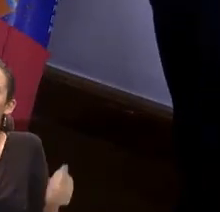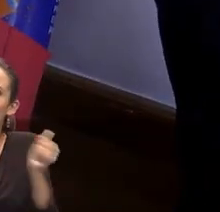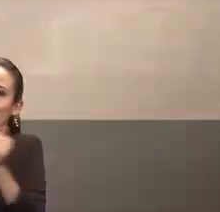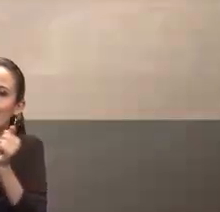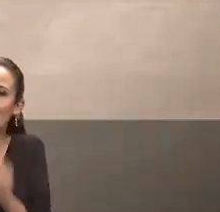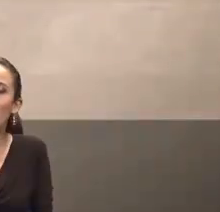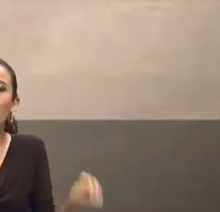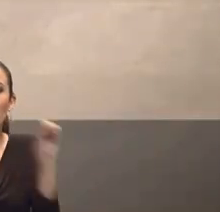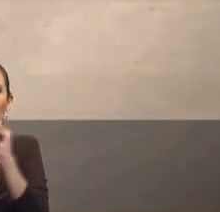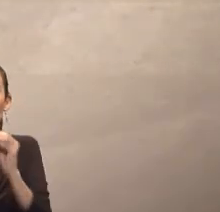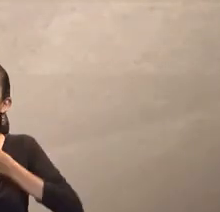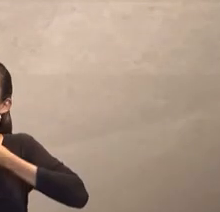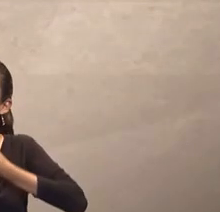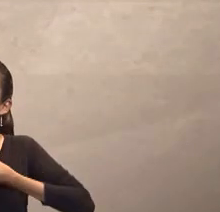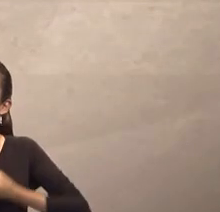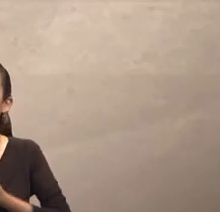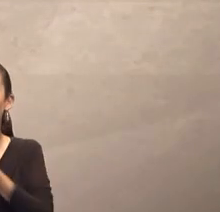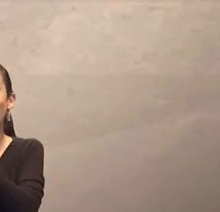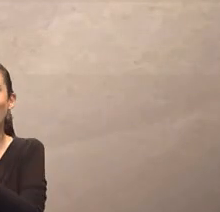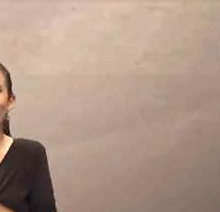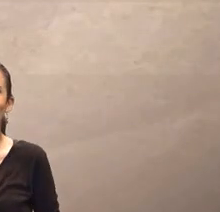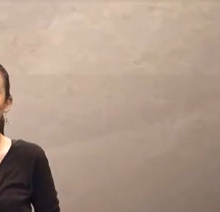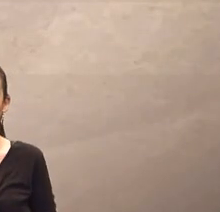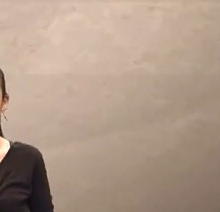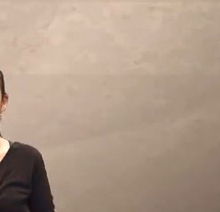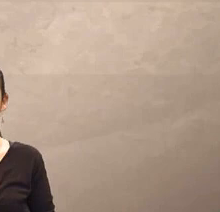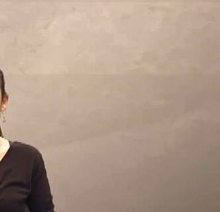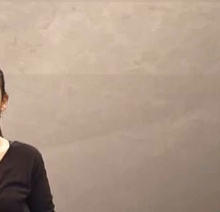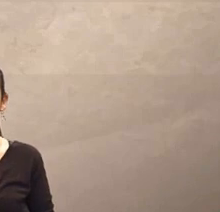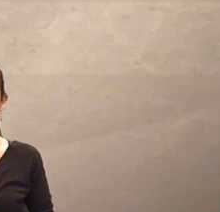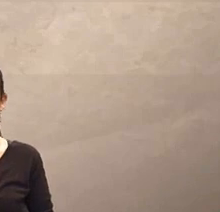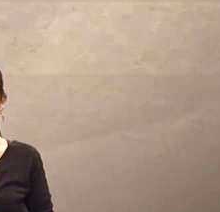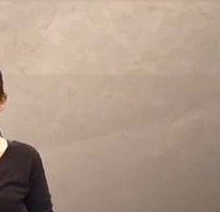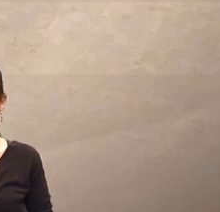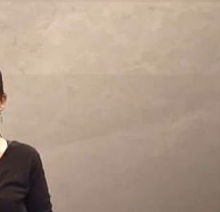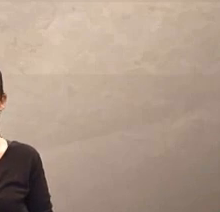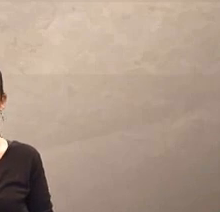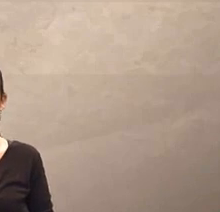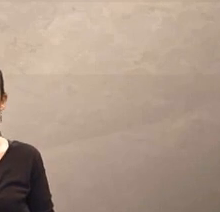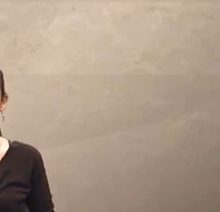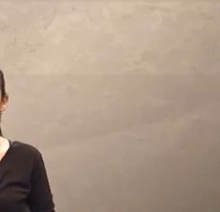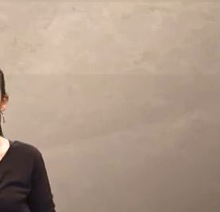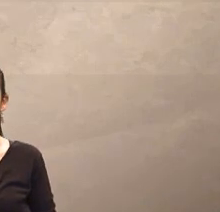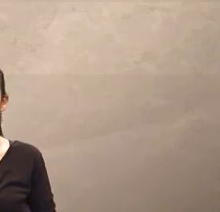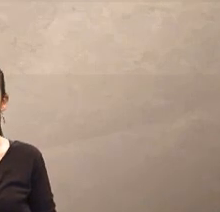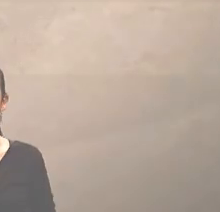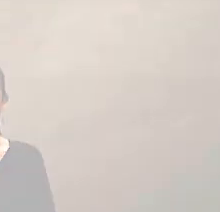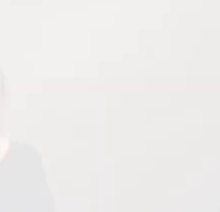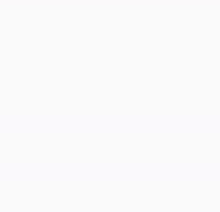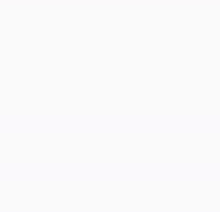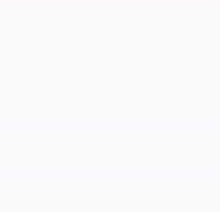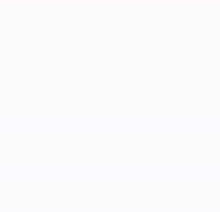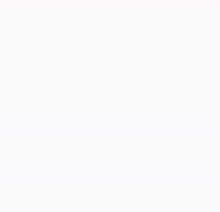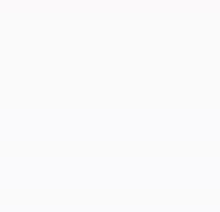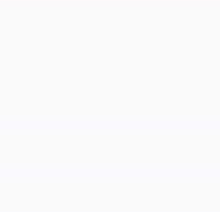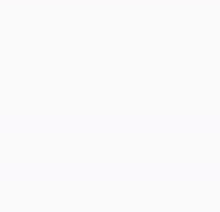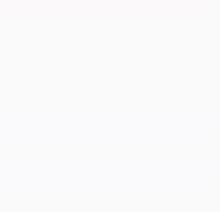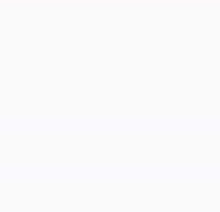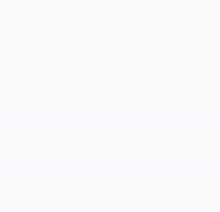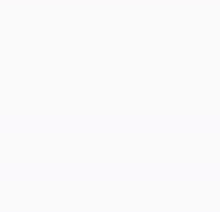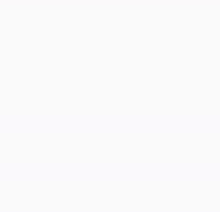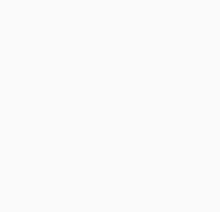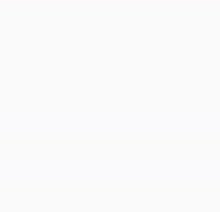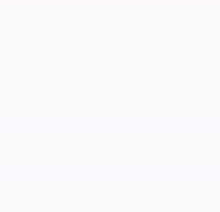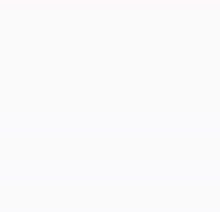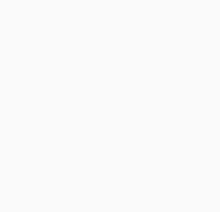para más información ingresá de ww punto y punto toda una